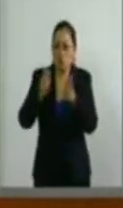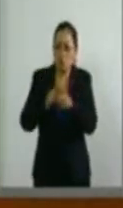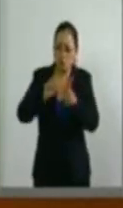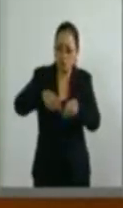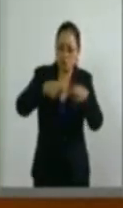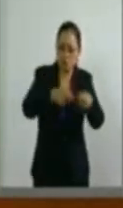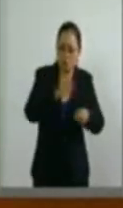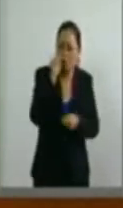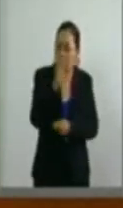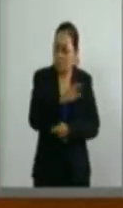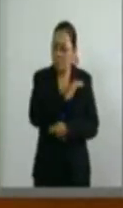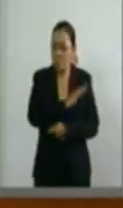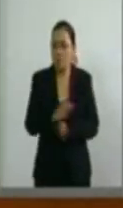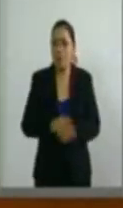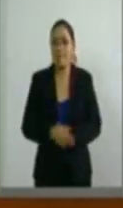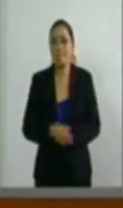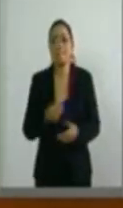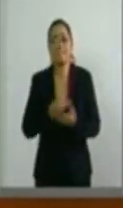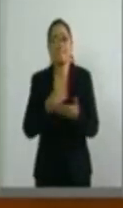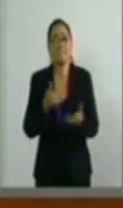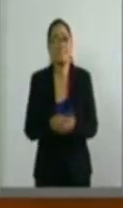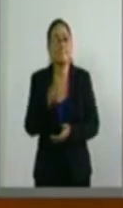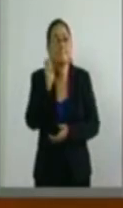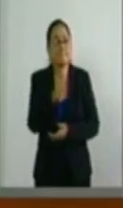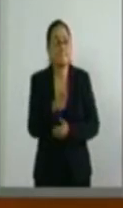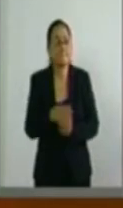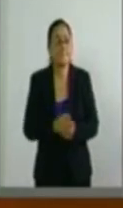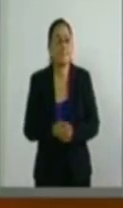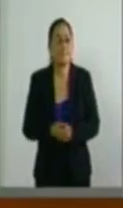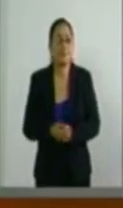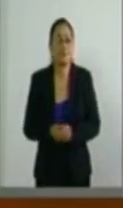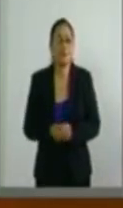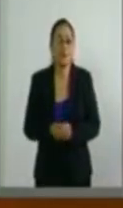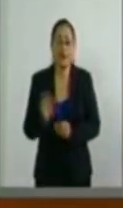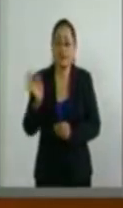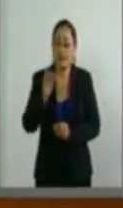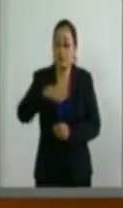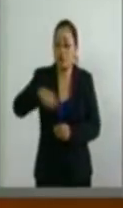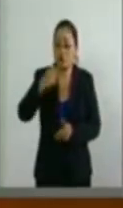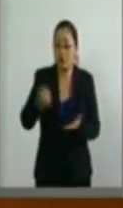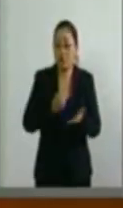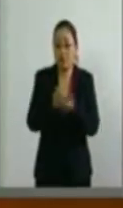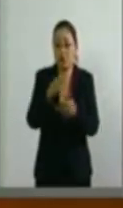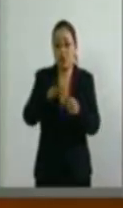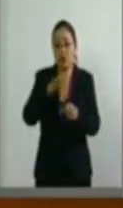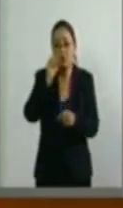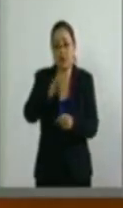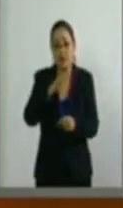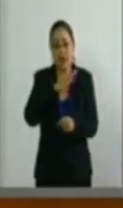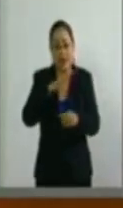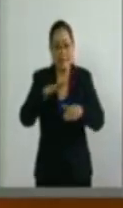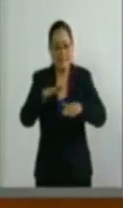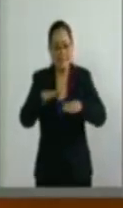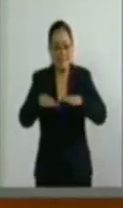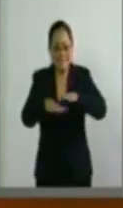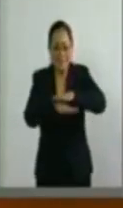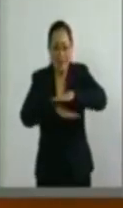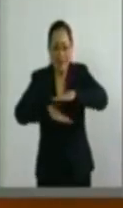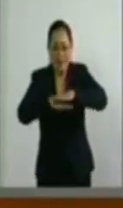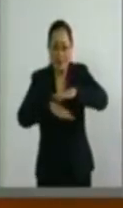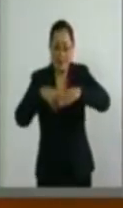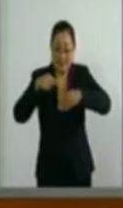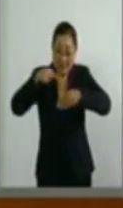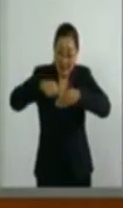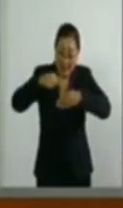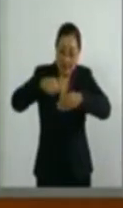legislaturas. Lo que hoy es una realidad es que, de aprobarse, contaremos con el piso mínimo que